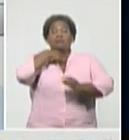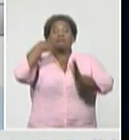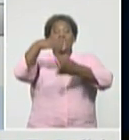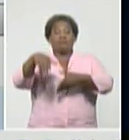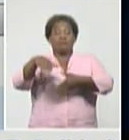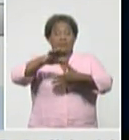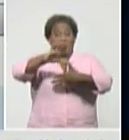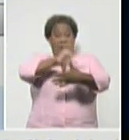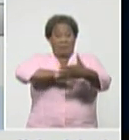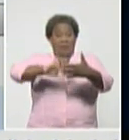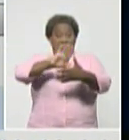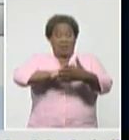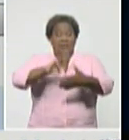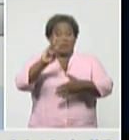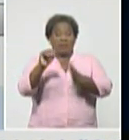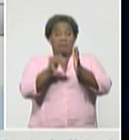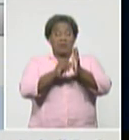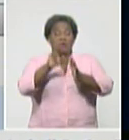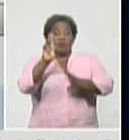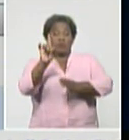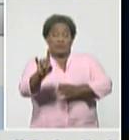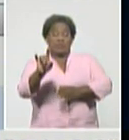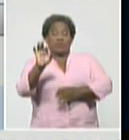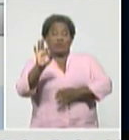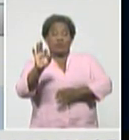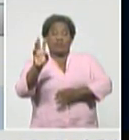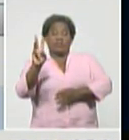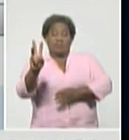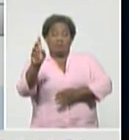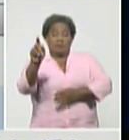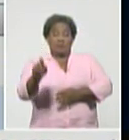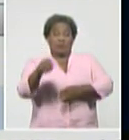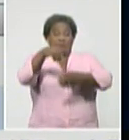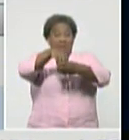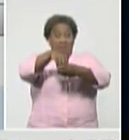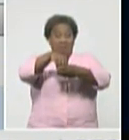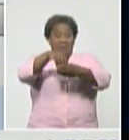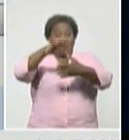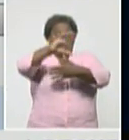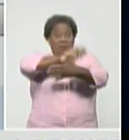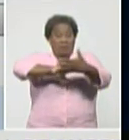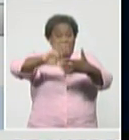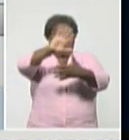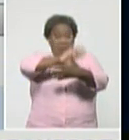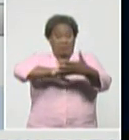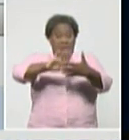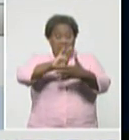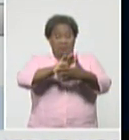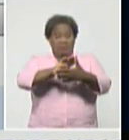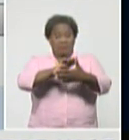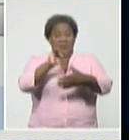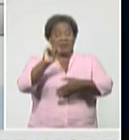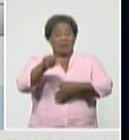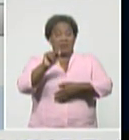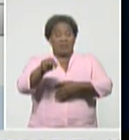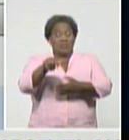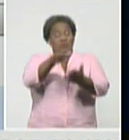región 3.983 personas y eso hace que se